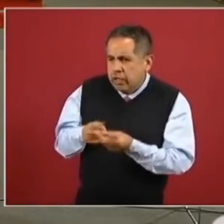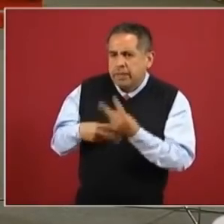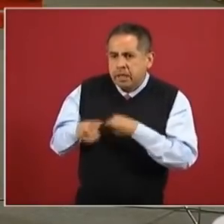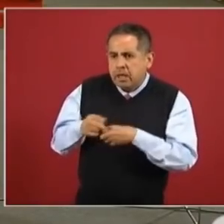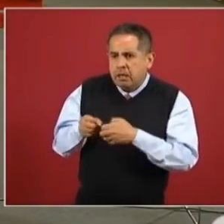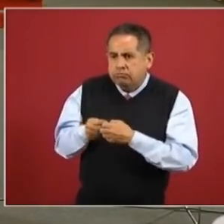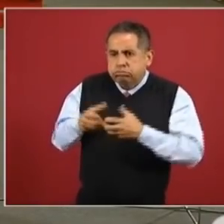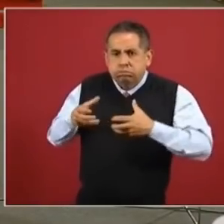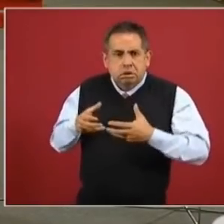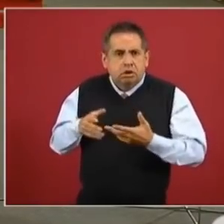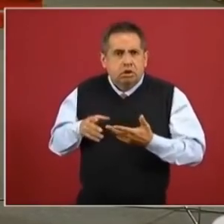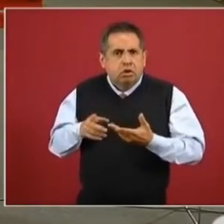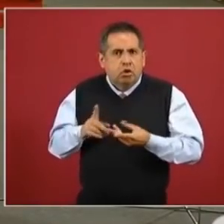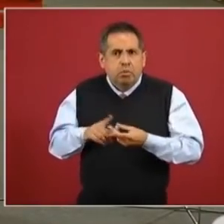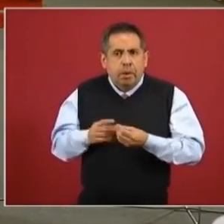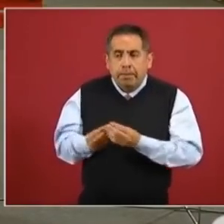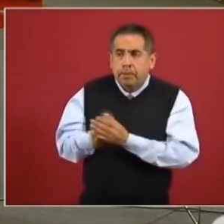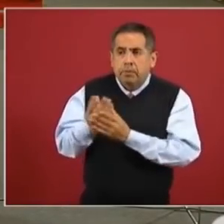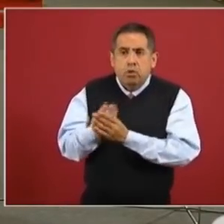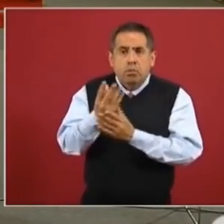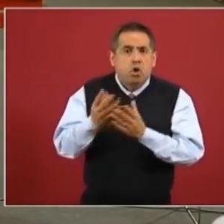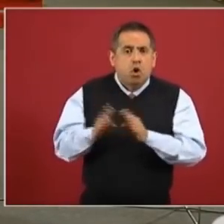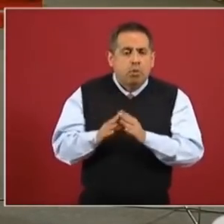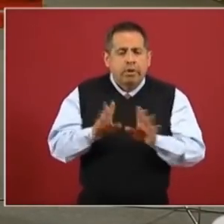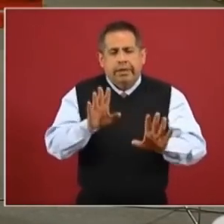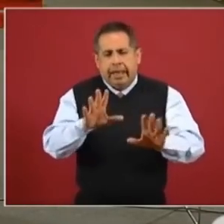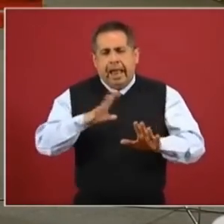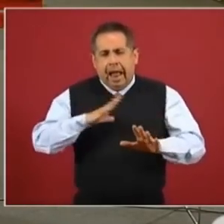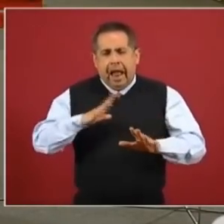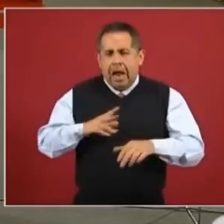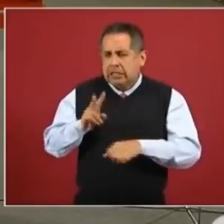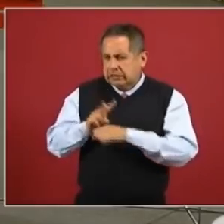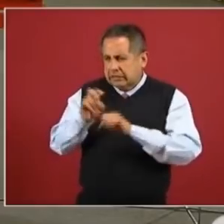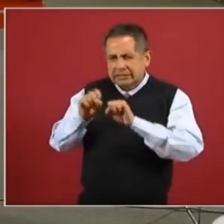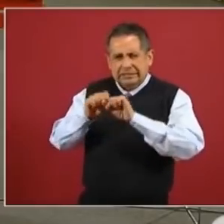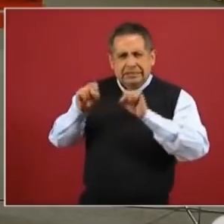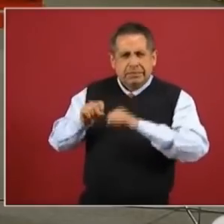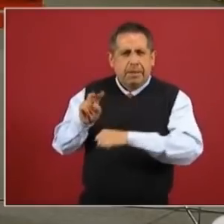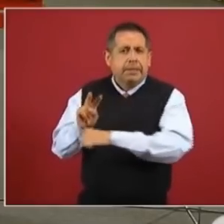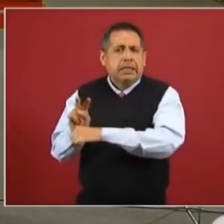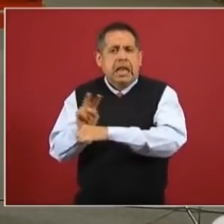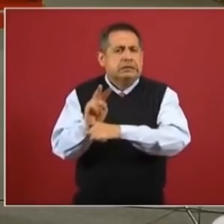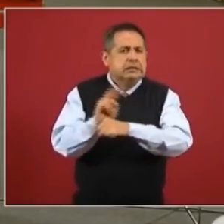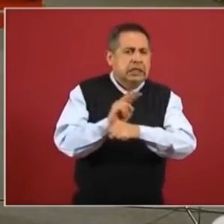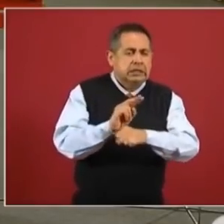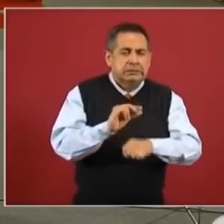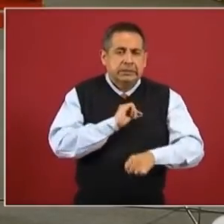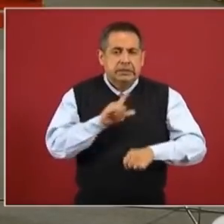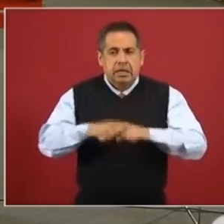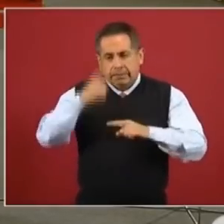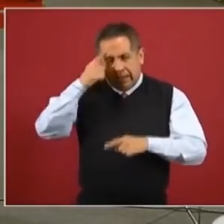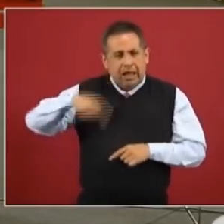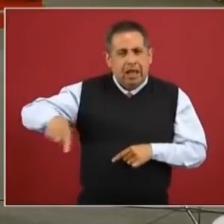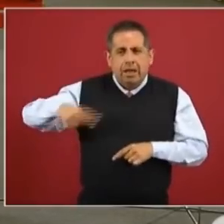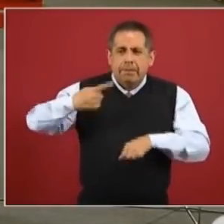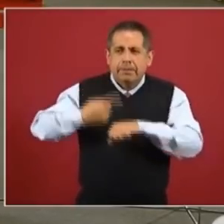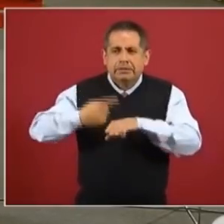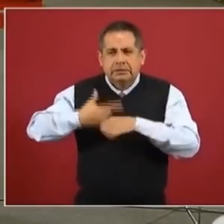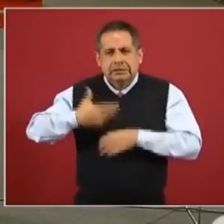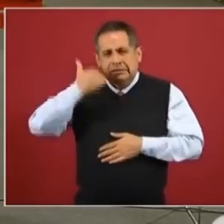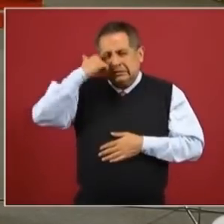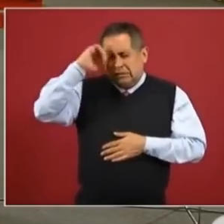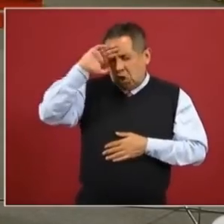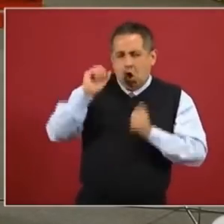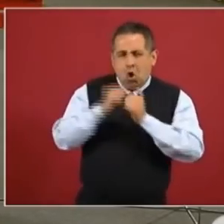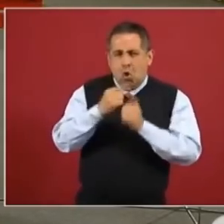que hay casos de sarampión en México? Contamos con un sistema de vigilancia especial para las enfermedades febriles exantemáticas